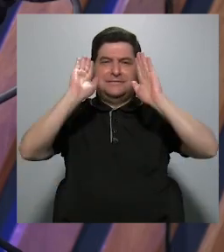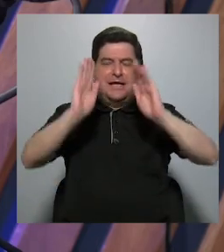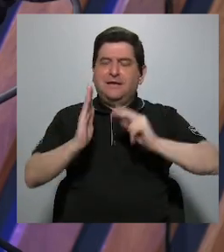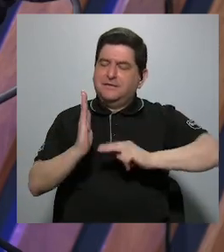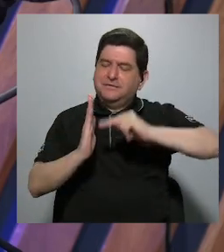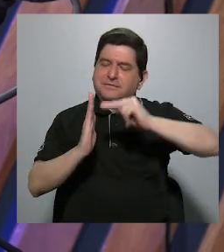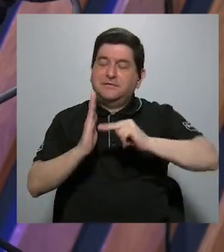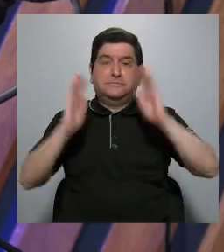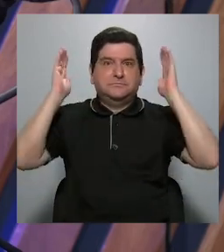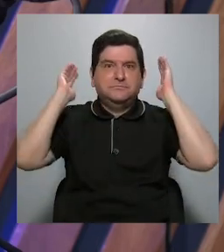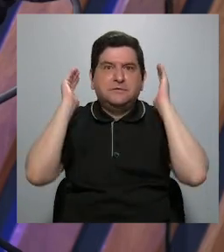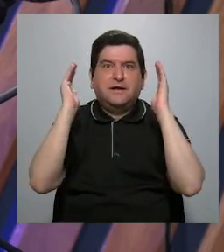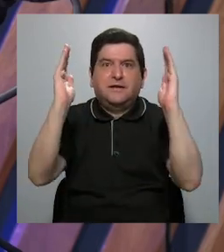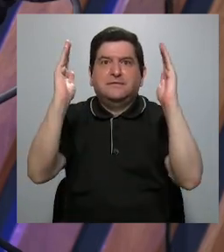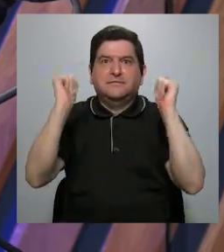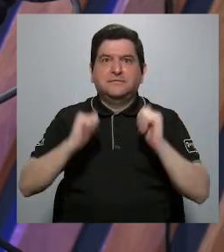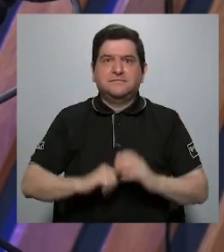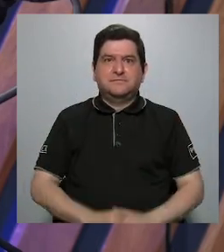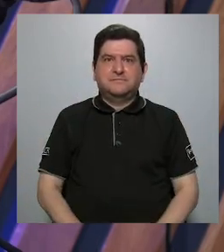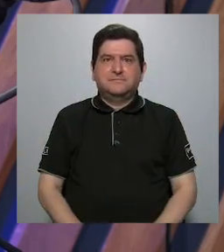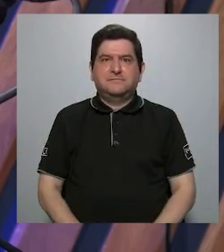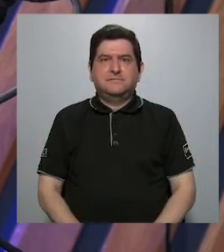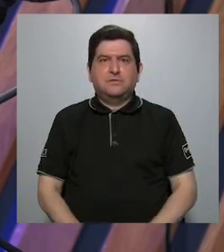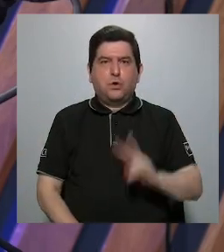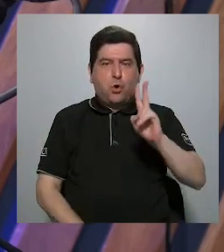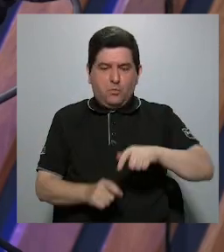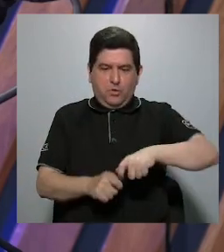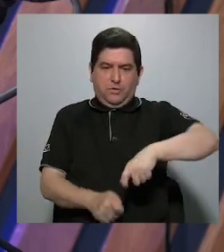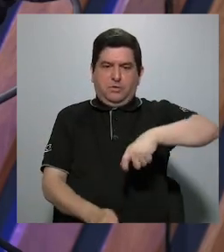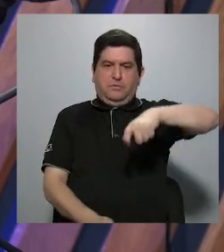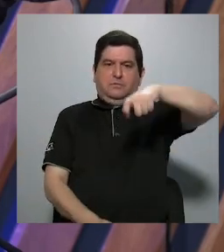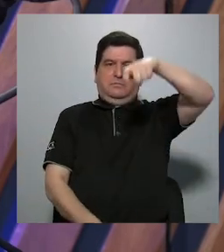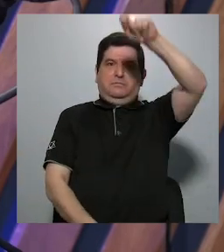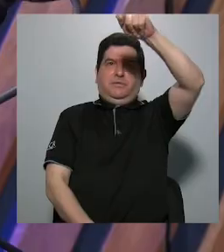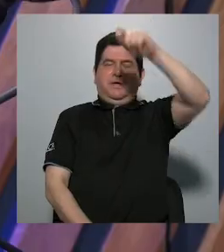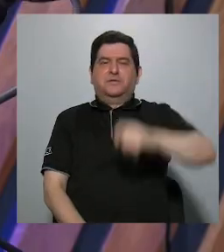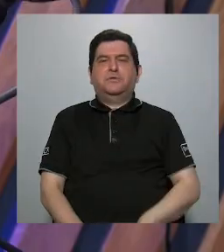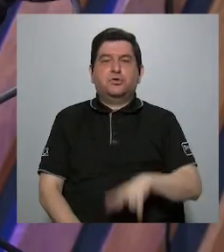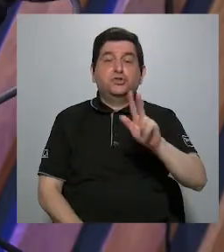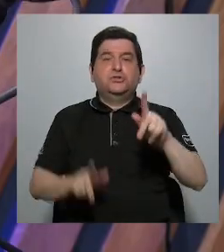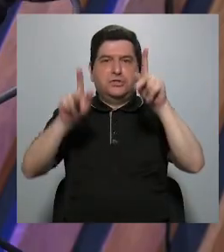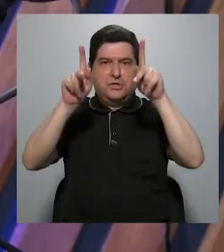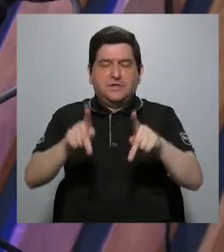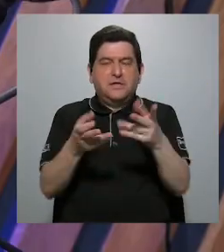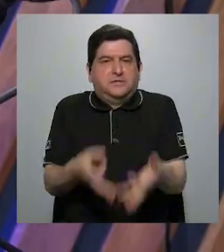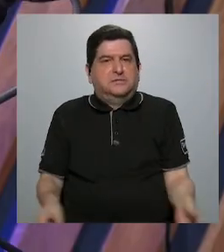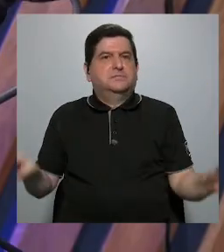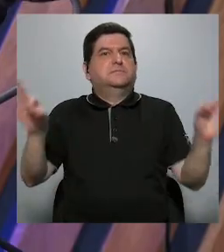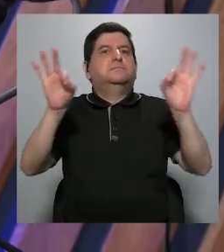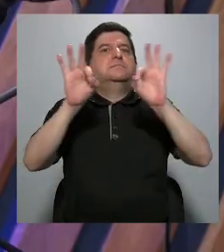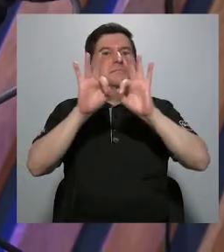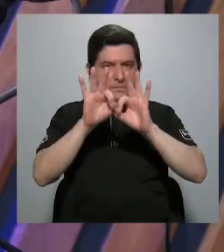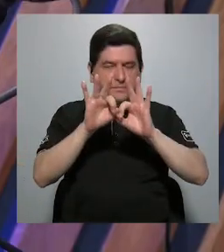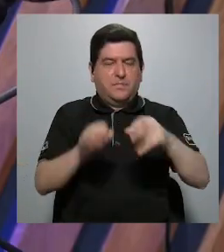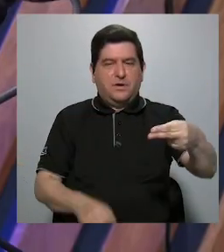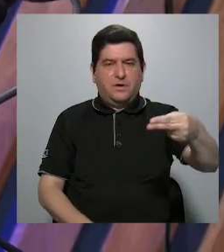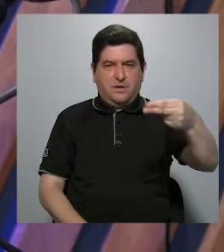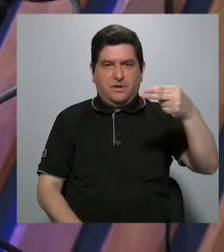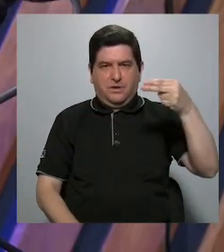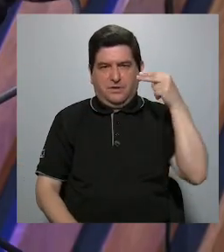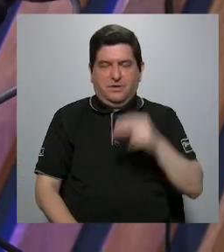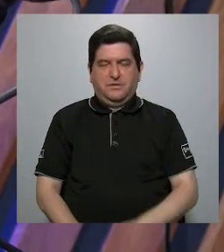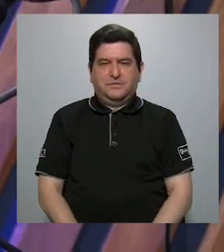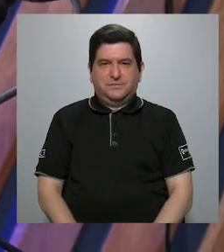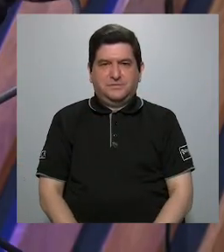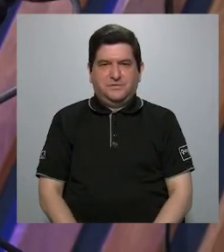magníficos, grandes, cerca de 2 metros de altura, de 3 personajes fundamentales en la